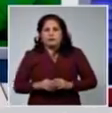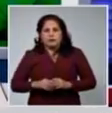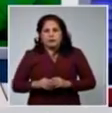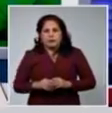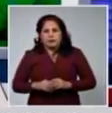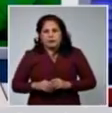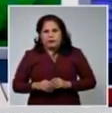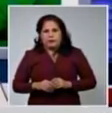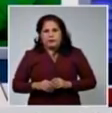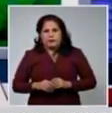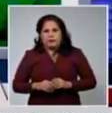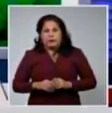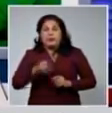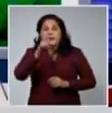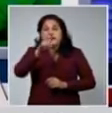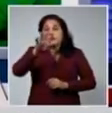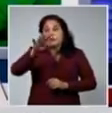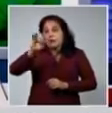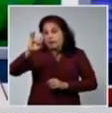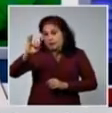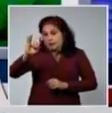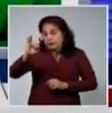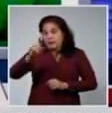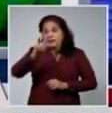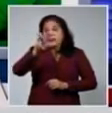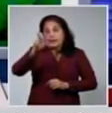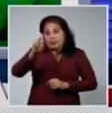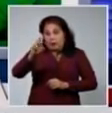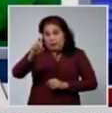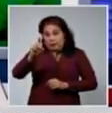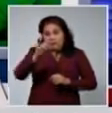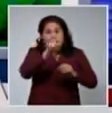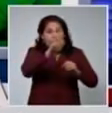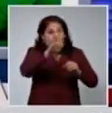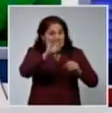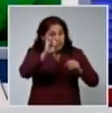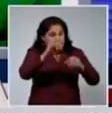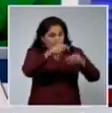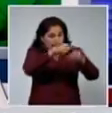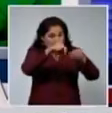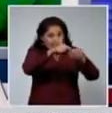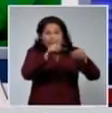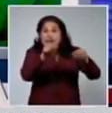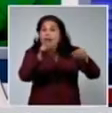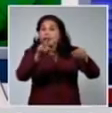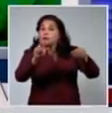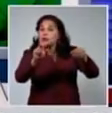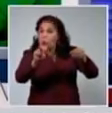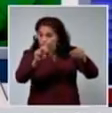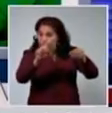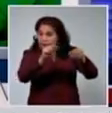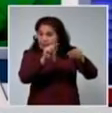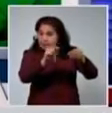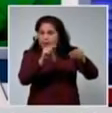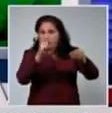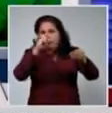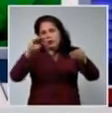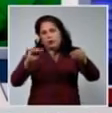7 147 120 unas informe de verdad en edad pediátrica